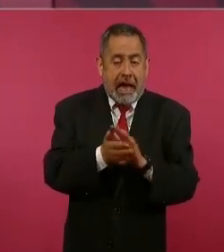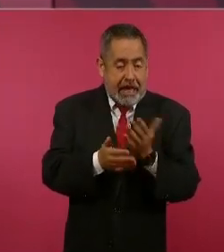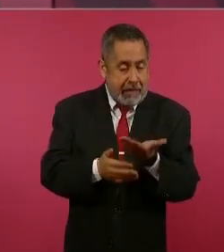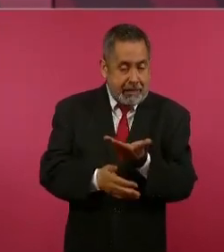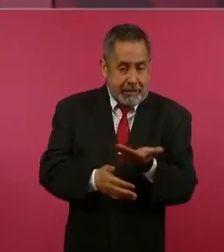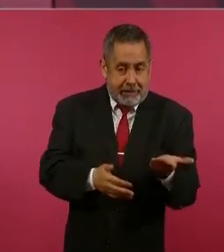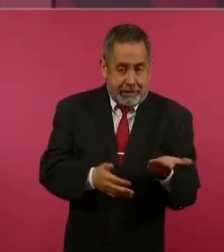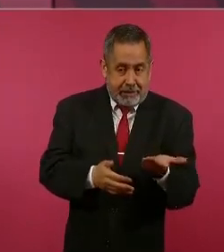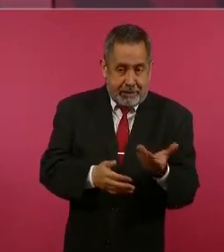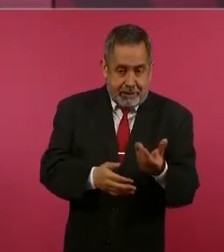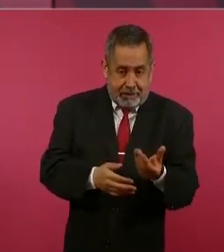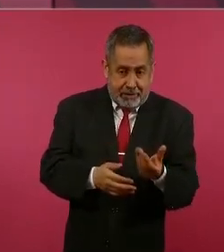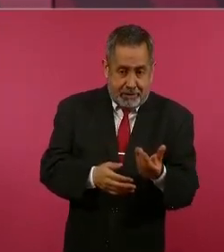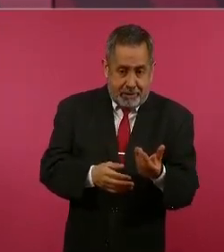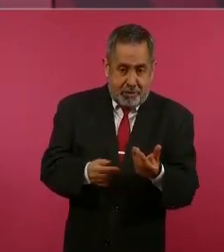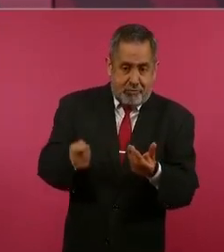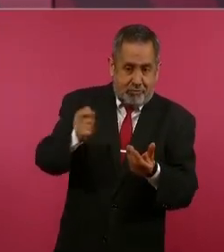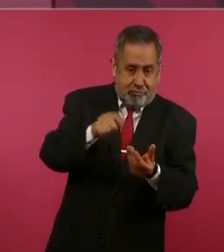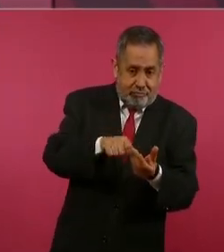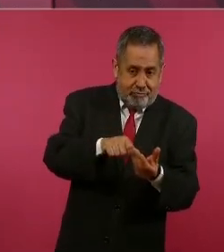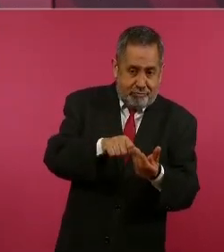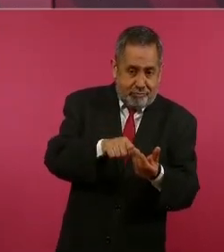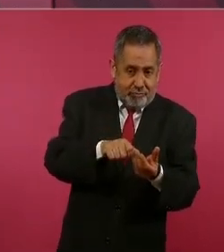tortilla doblada, es decir,